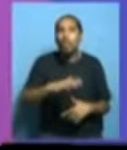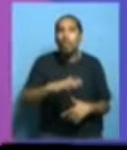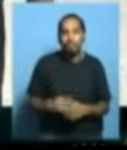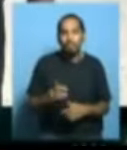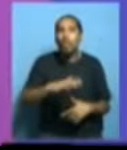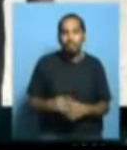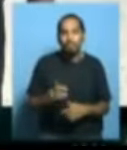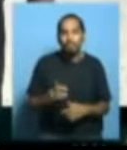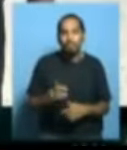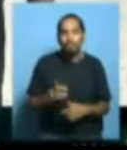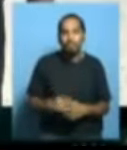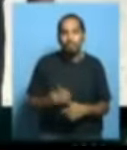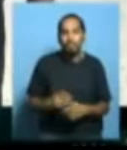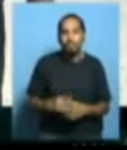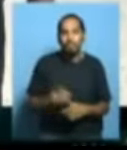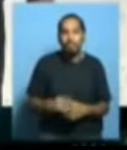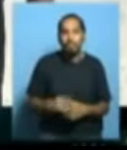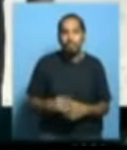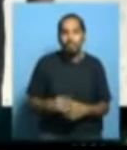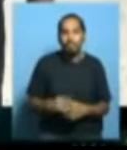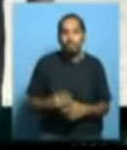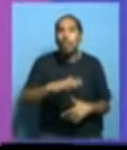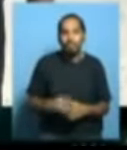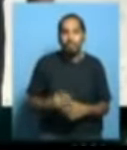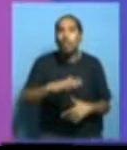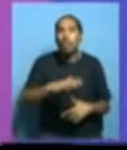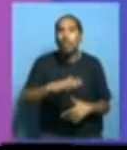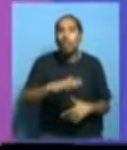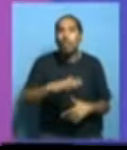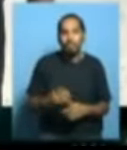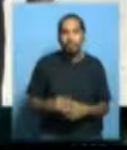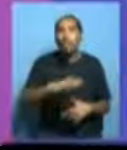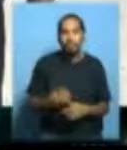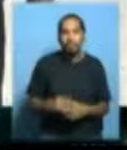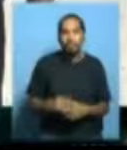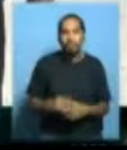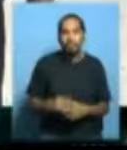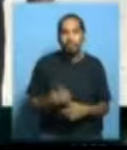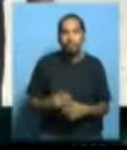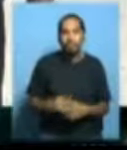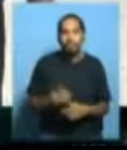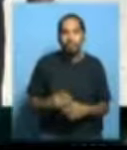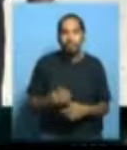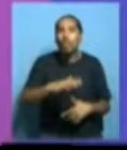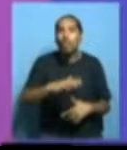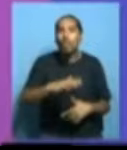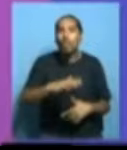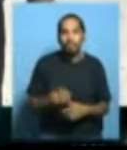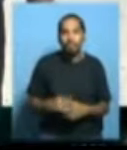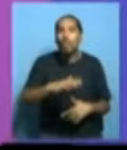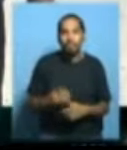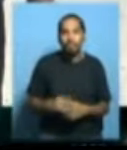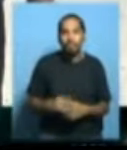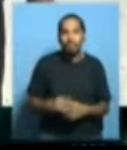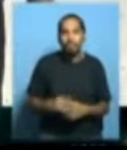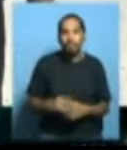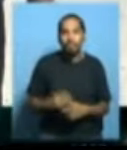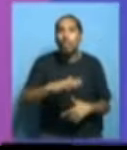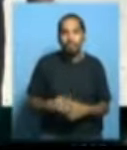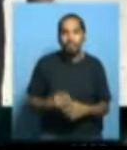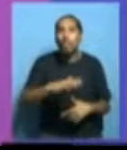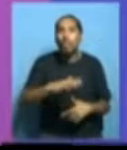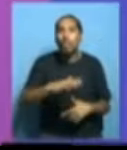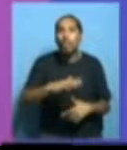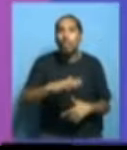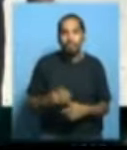se pueda evitar que transiten vehículos por este lugar. Así que la verdad que ha sido una situación bastante